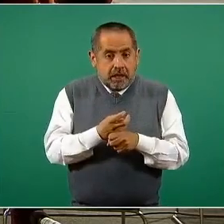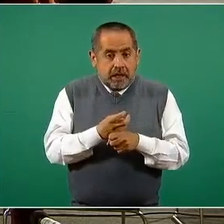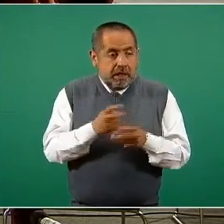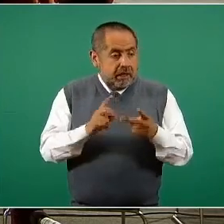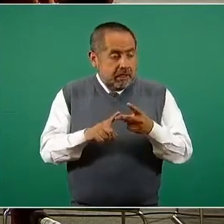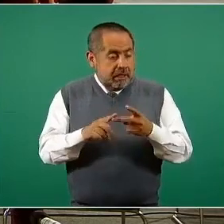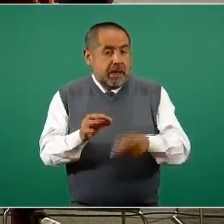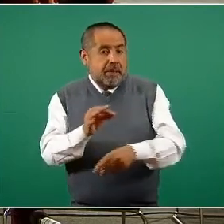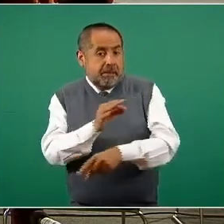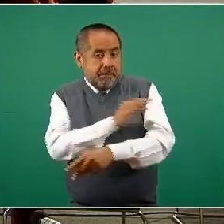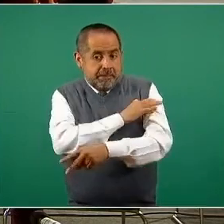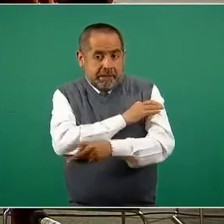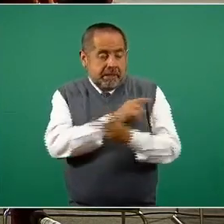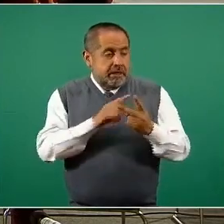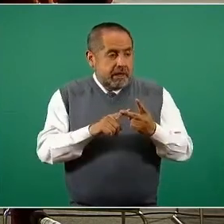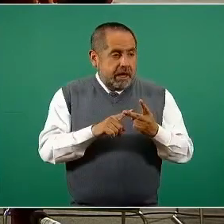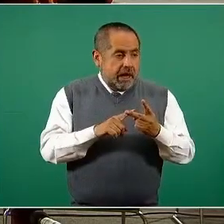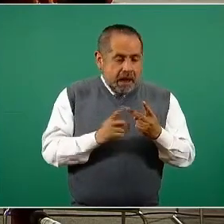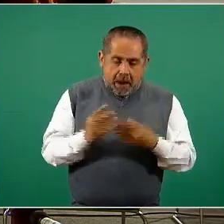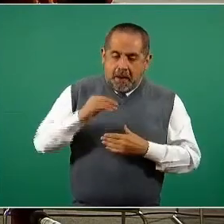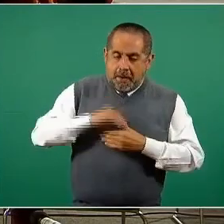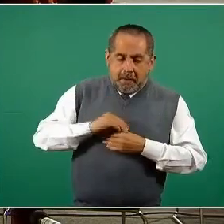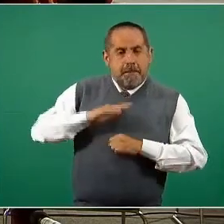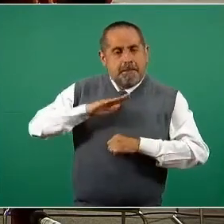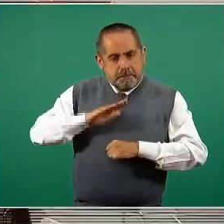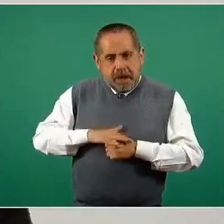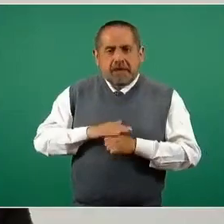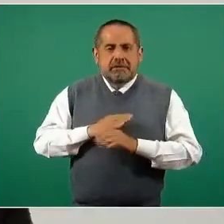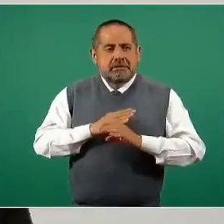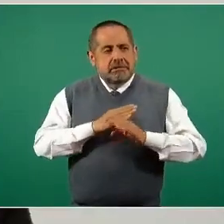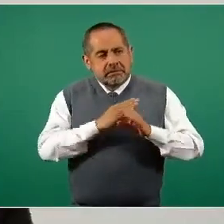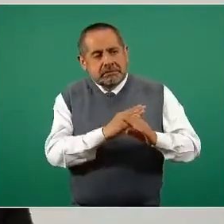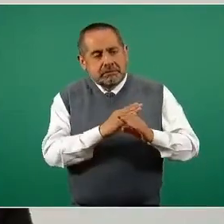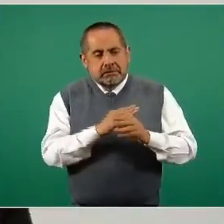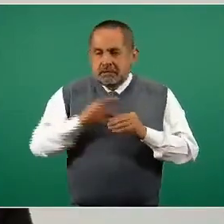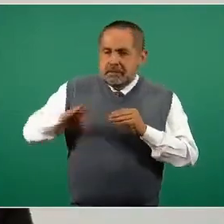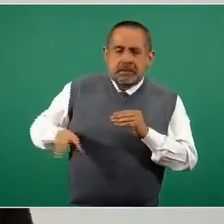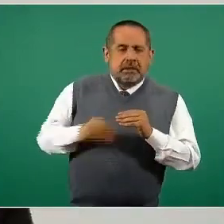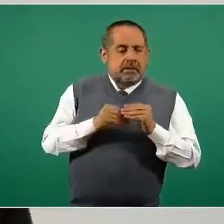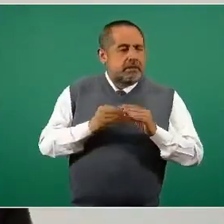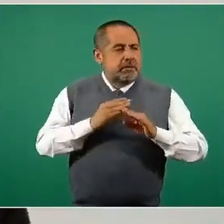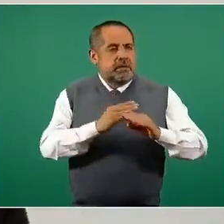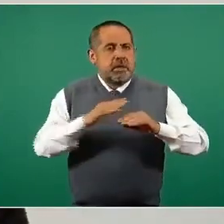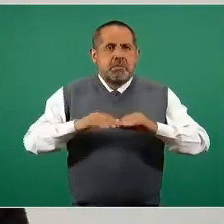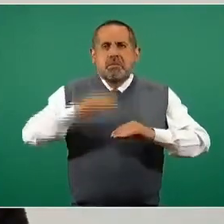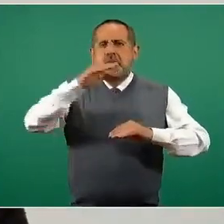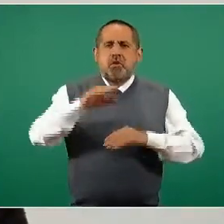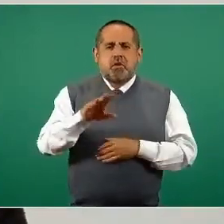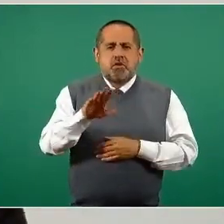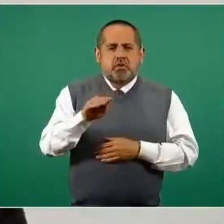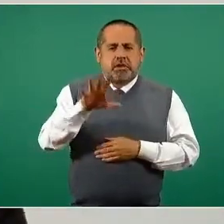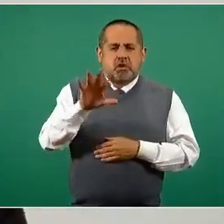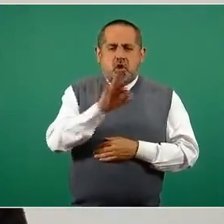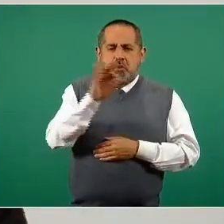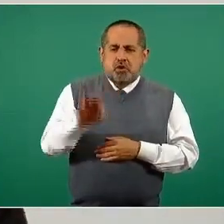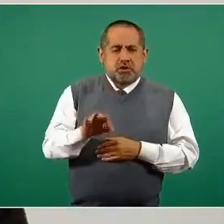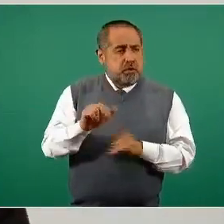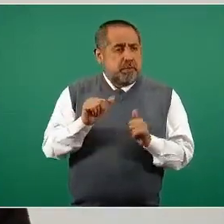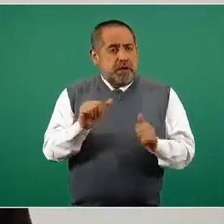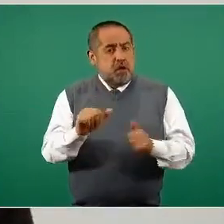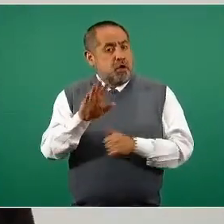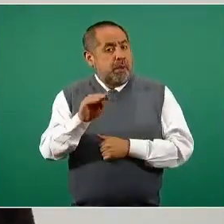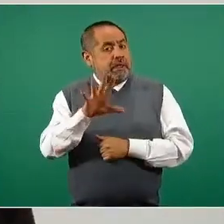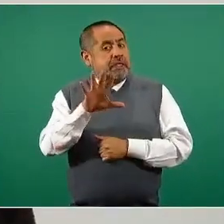la aplicación de la segunda dosis, entonces esta efectividad, según el reporte, también puede subir hasta un 95%,